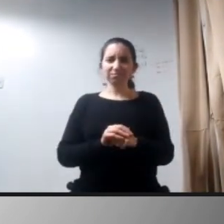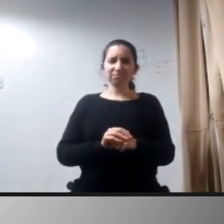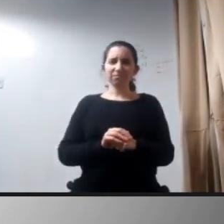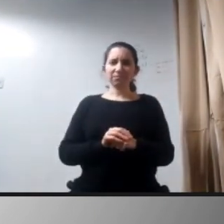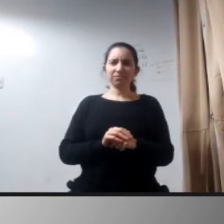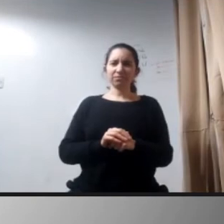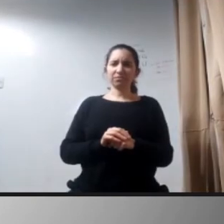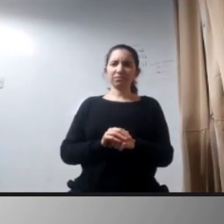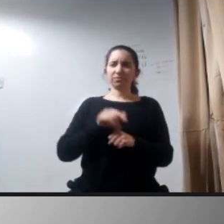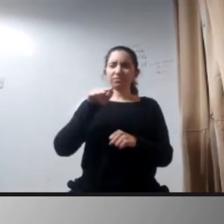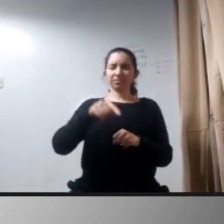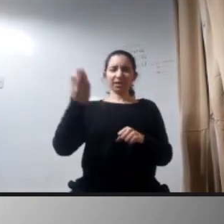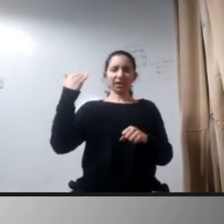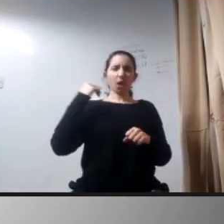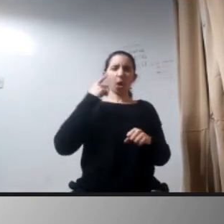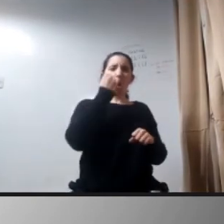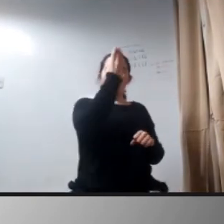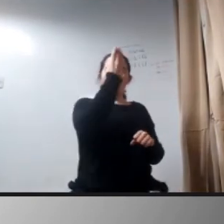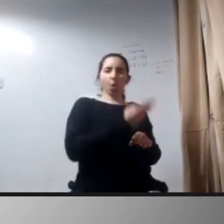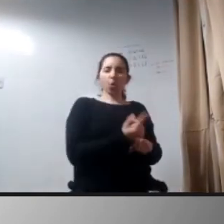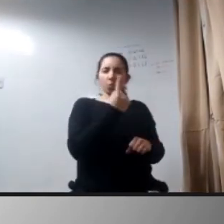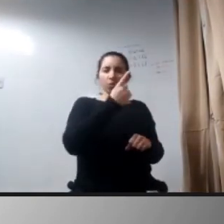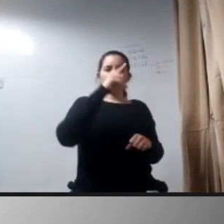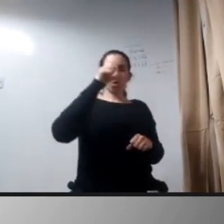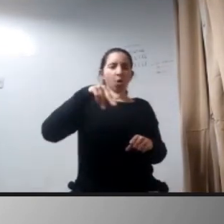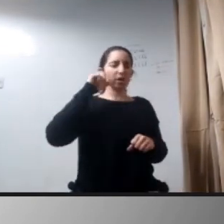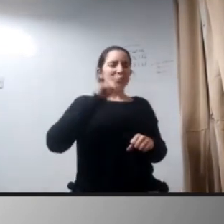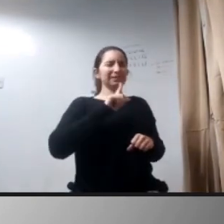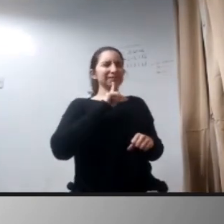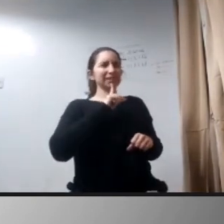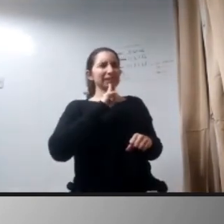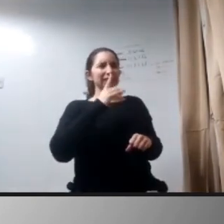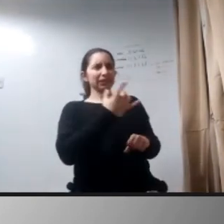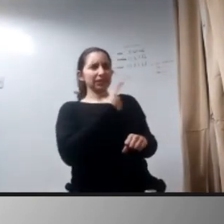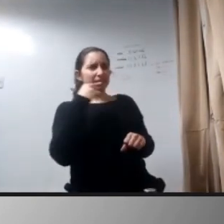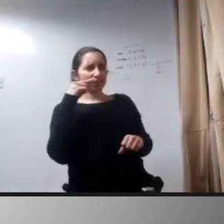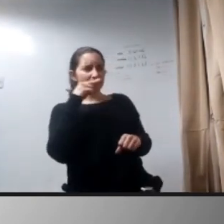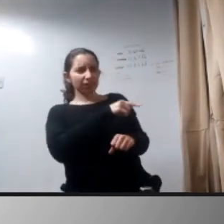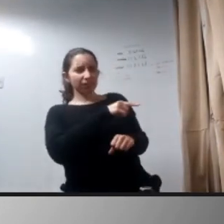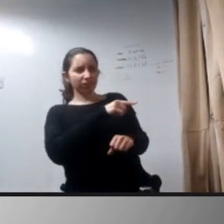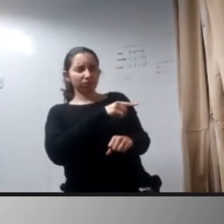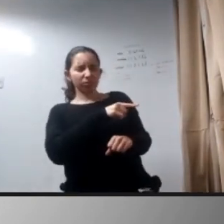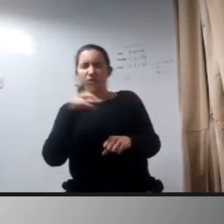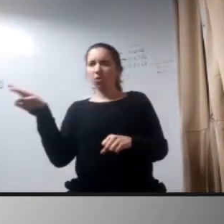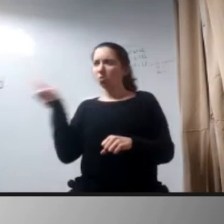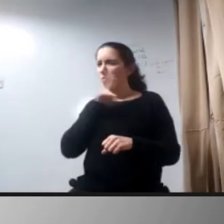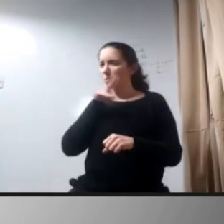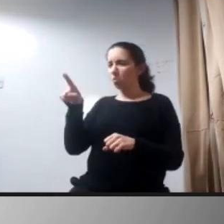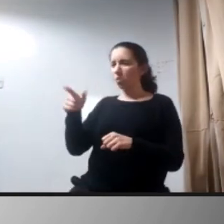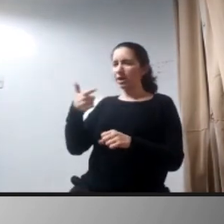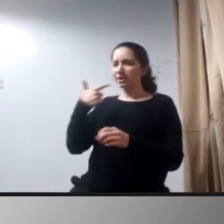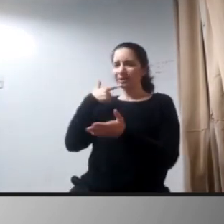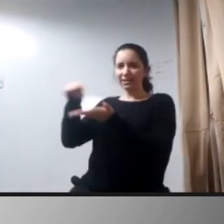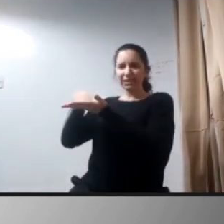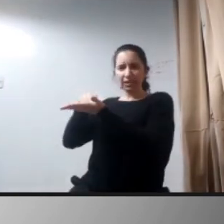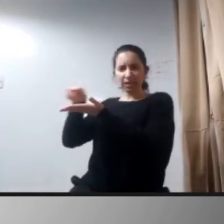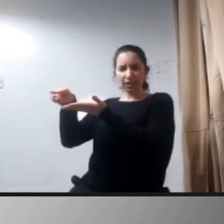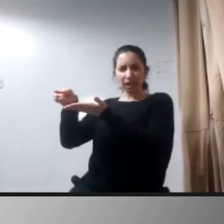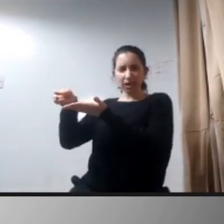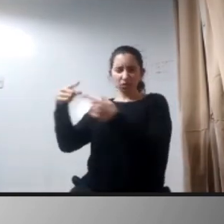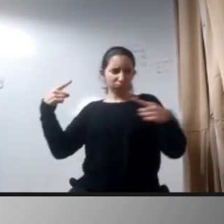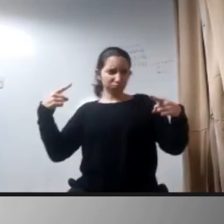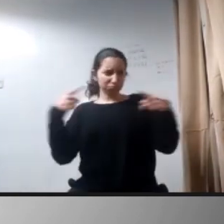del CONICET, Cornblit, con una senadora, me parece, opositora al derecho del